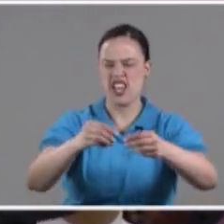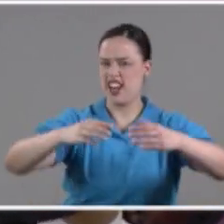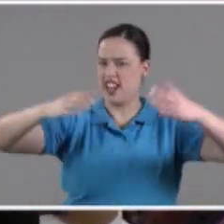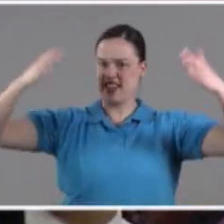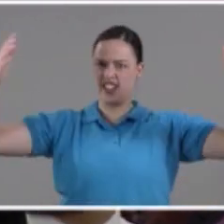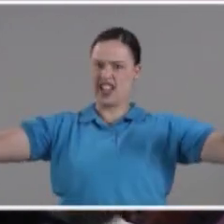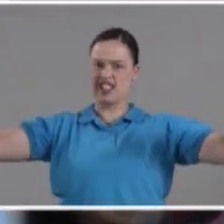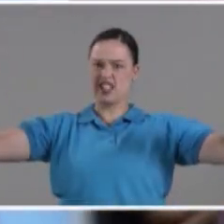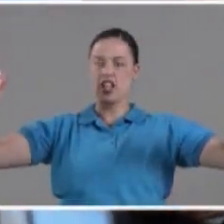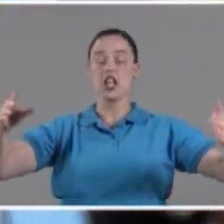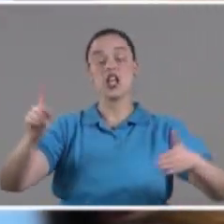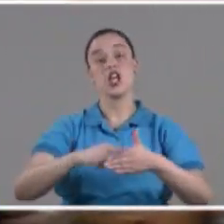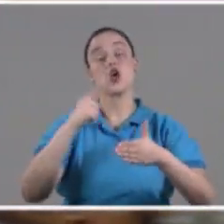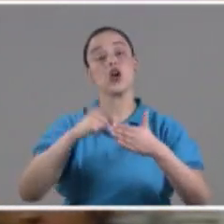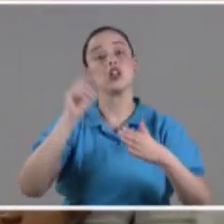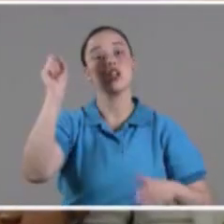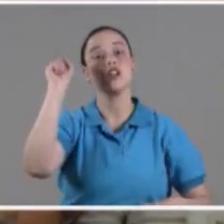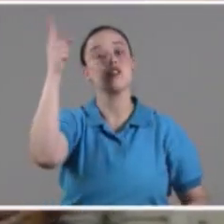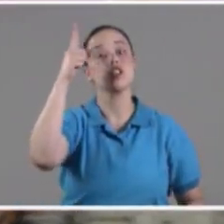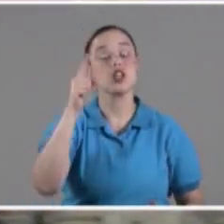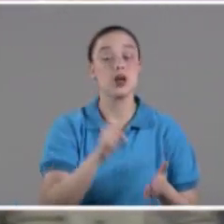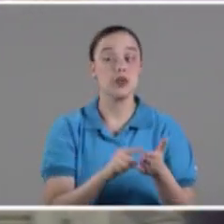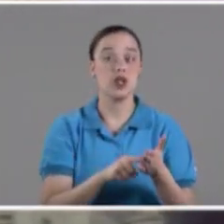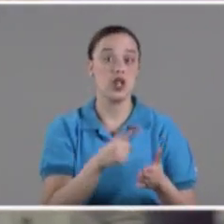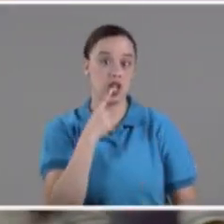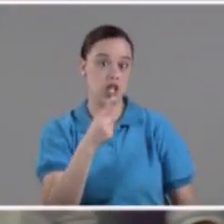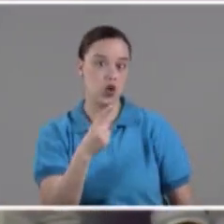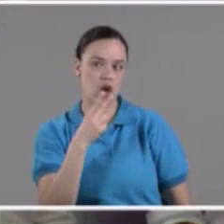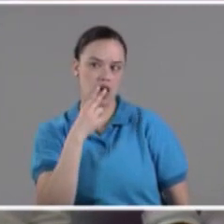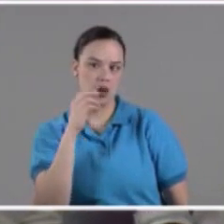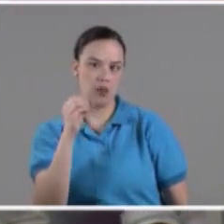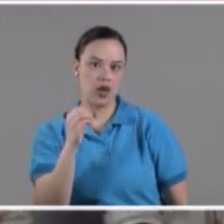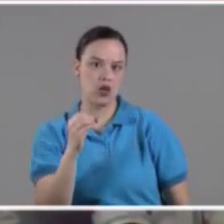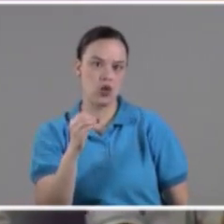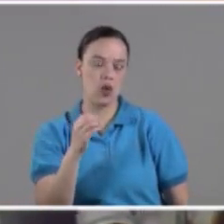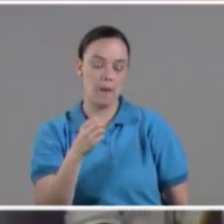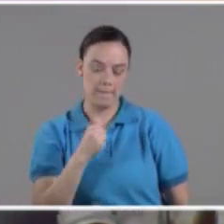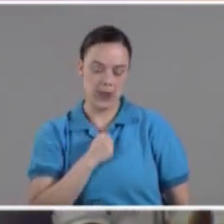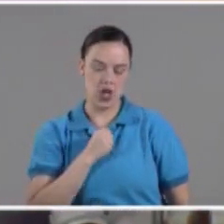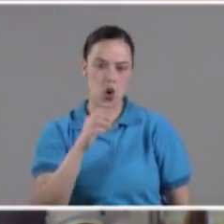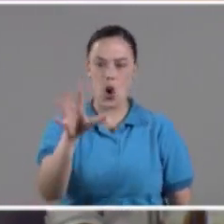y cuando David se la pidió le dijo hermano mío tómala